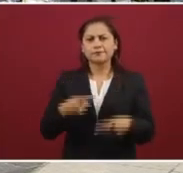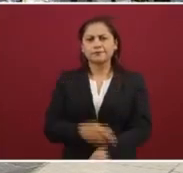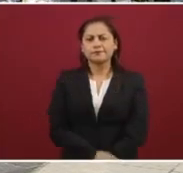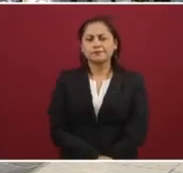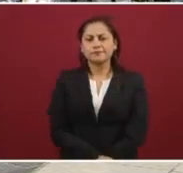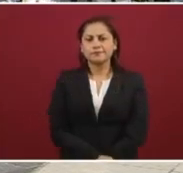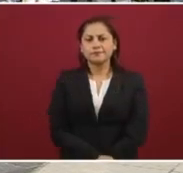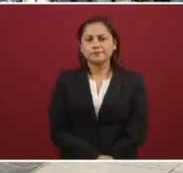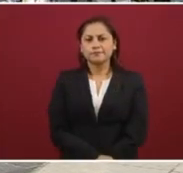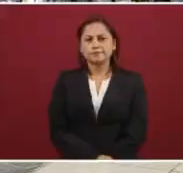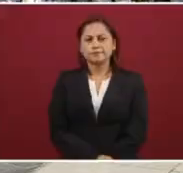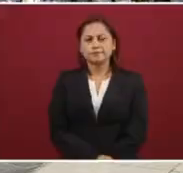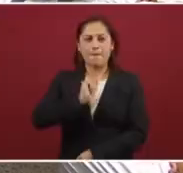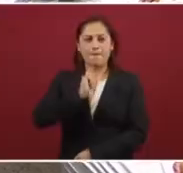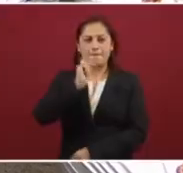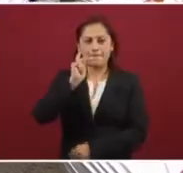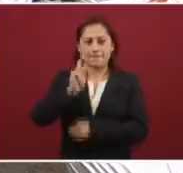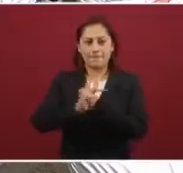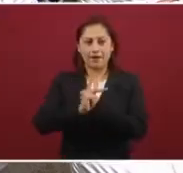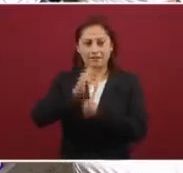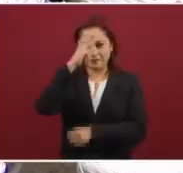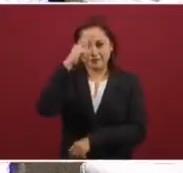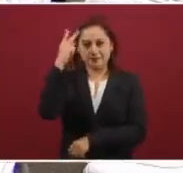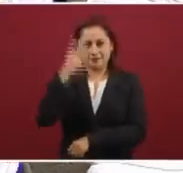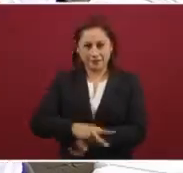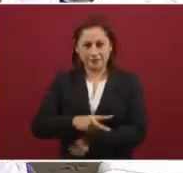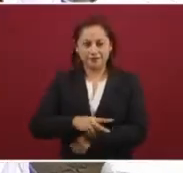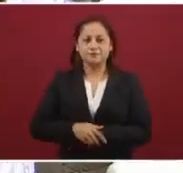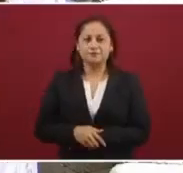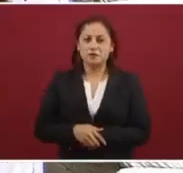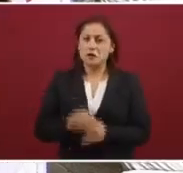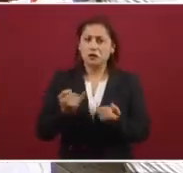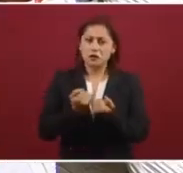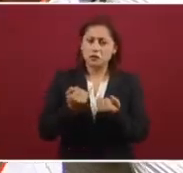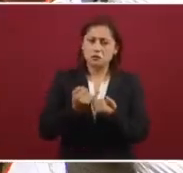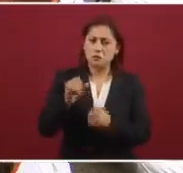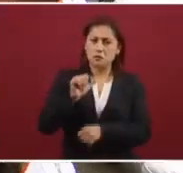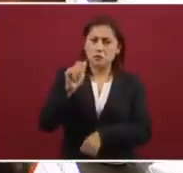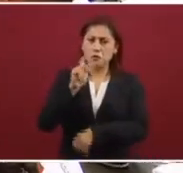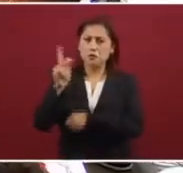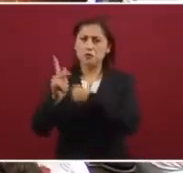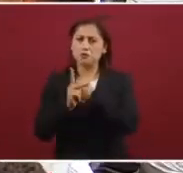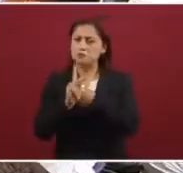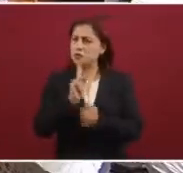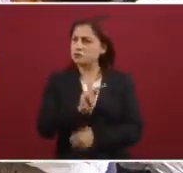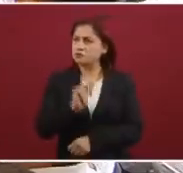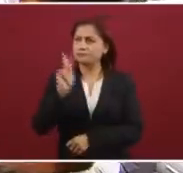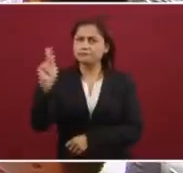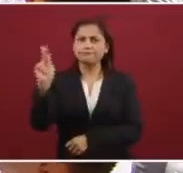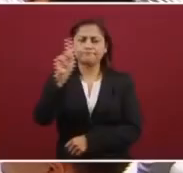Un atleta se prepara, entrena, porque va a una competencia